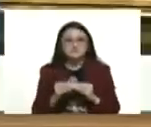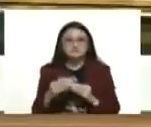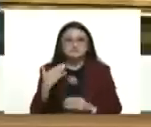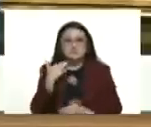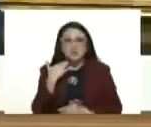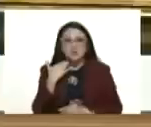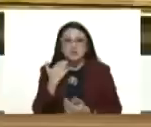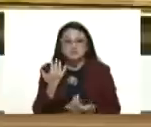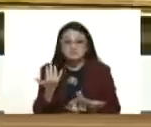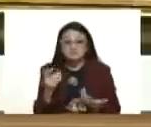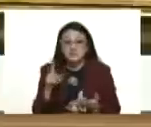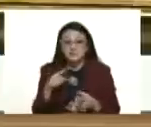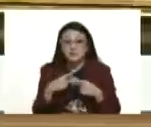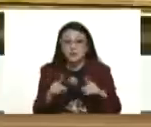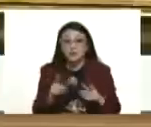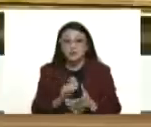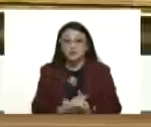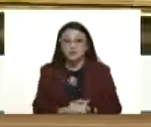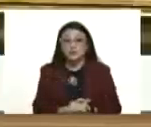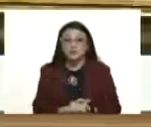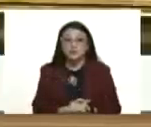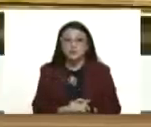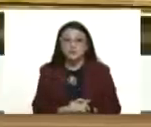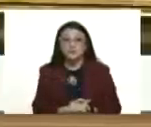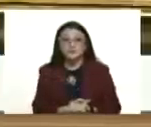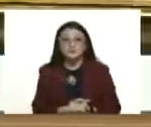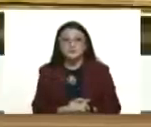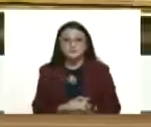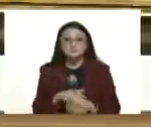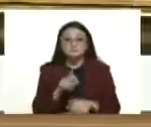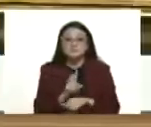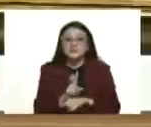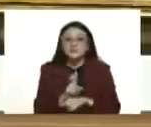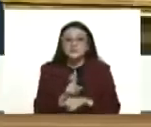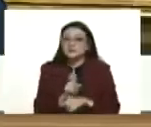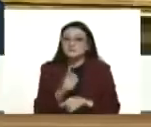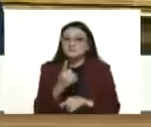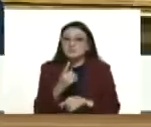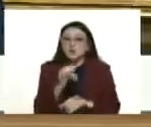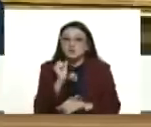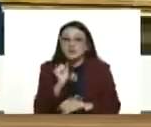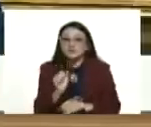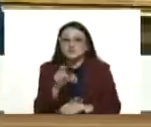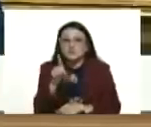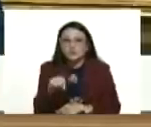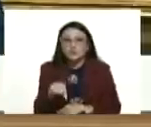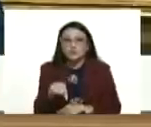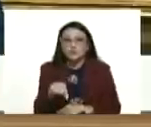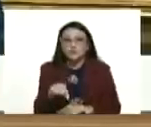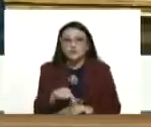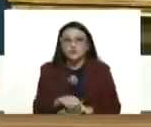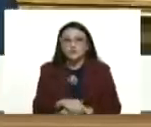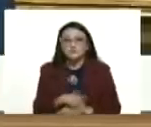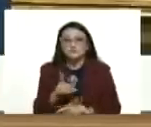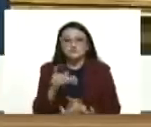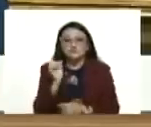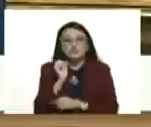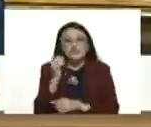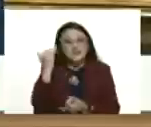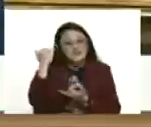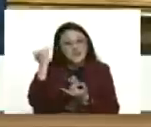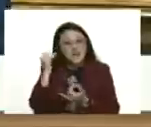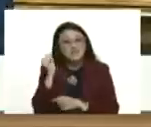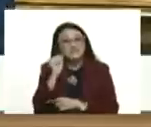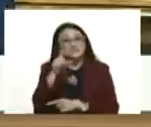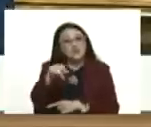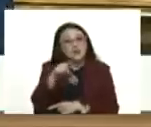afectado? Y esa es otra cosa. La principal traición, traicionaste tus ideales, traicionaste a